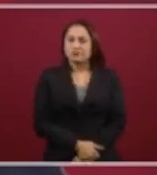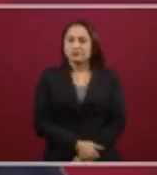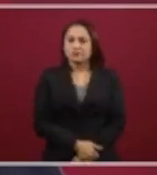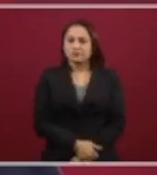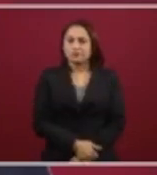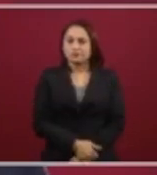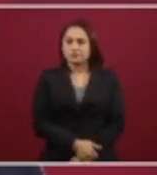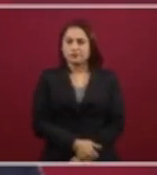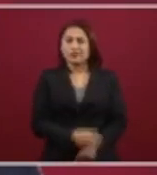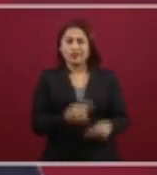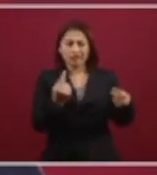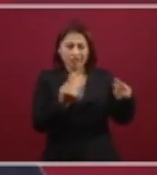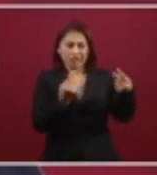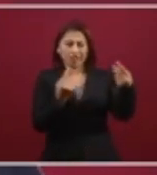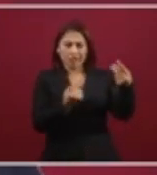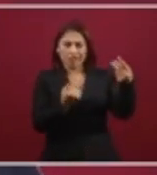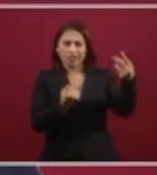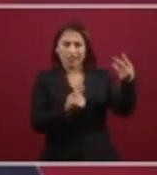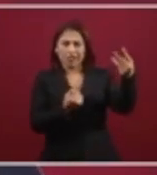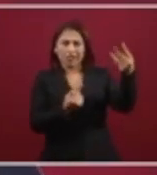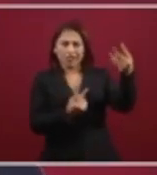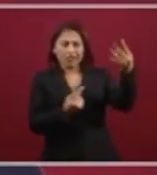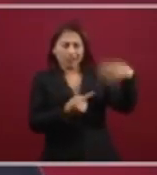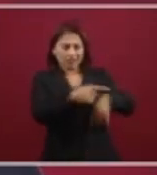Todo eso se acaba,